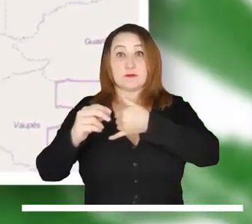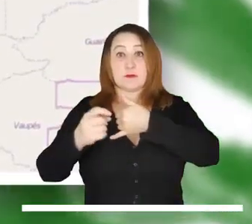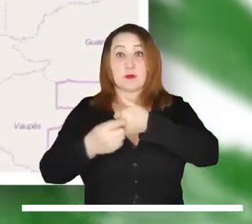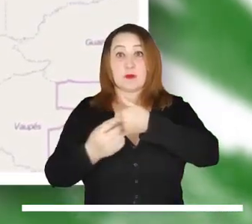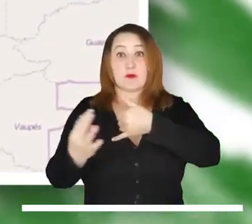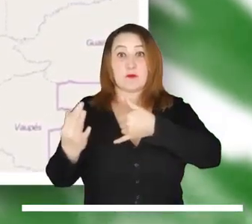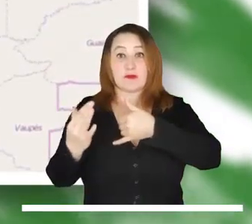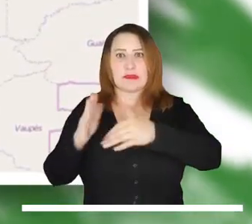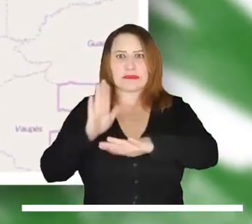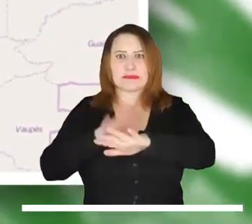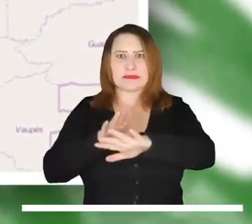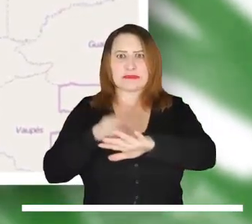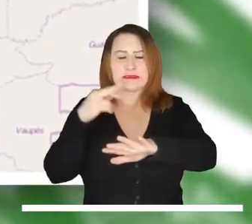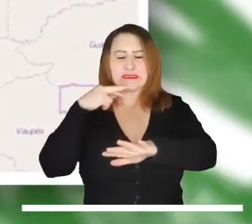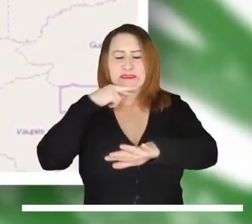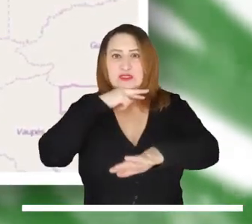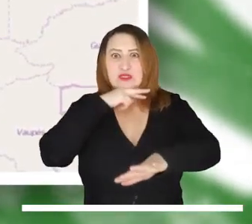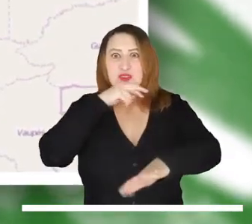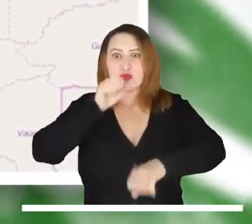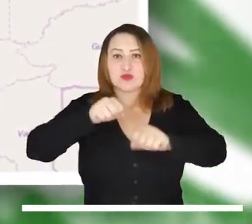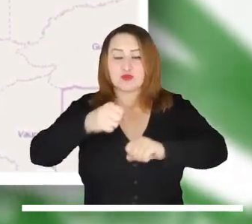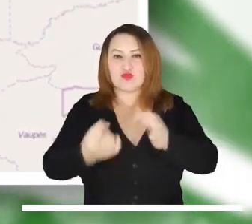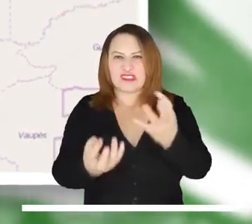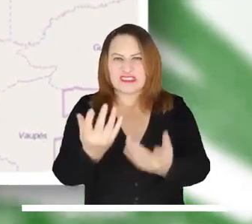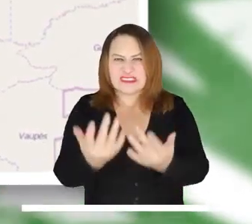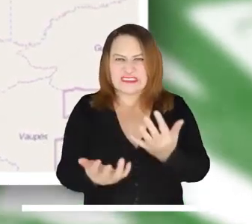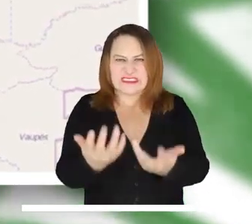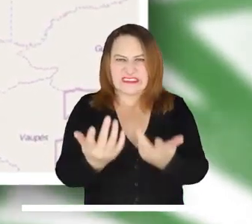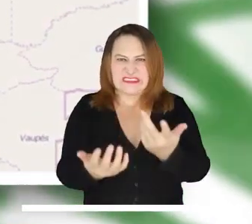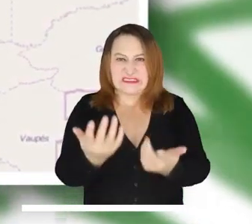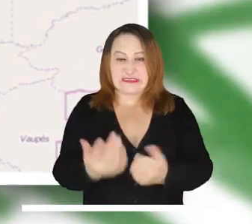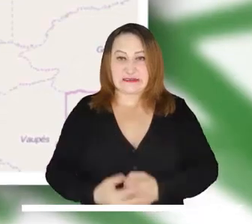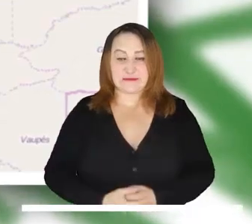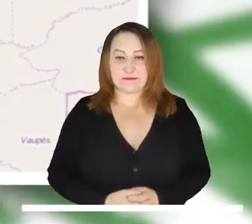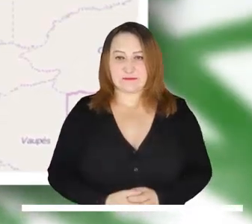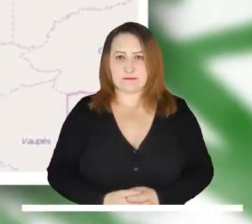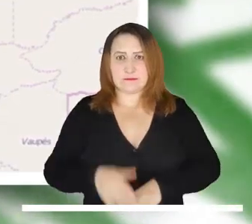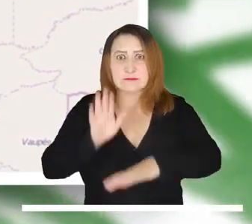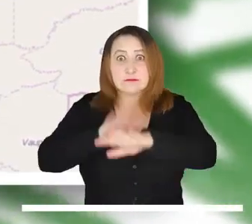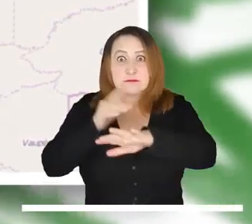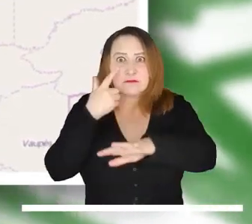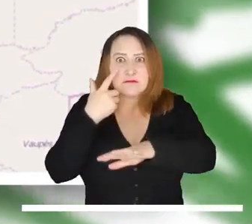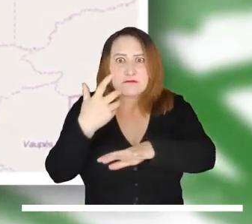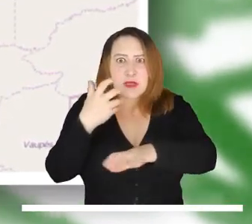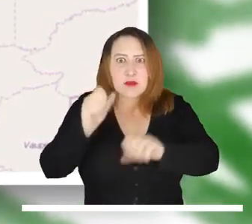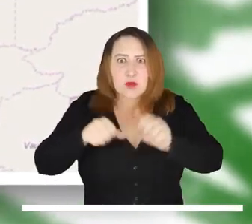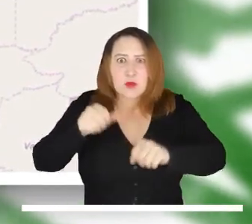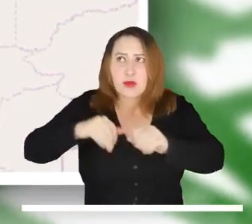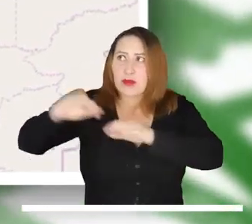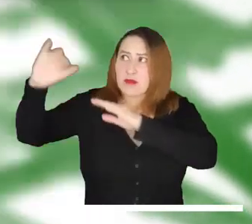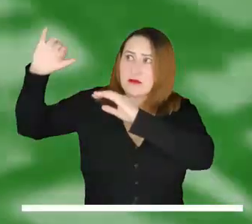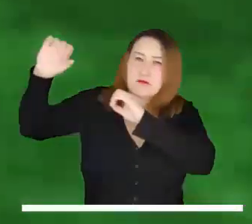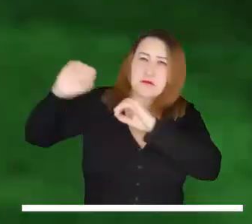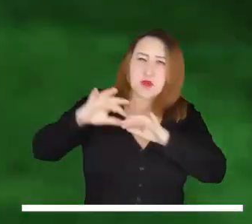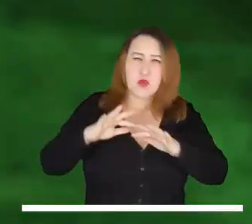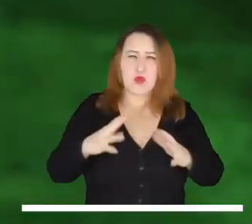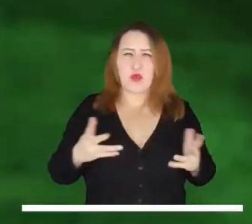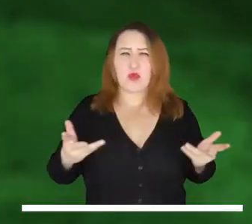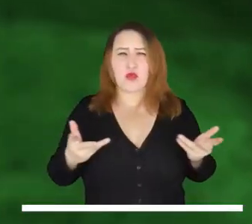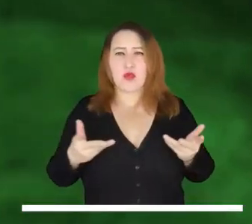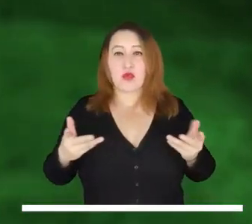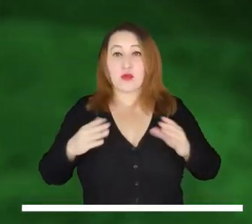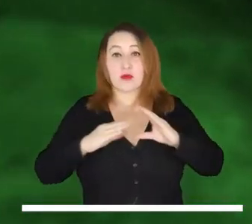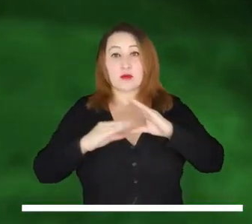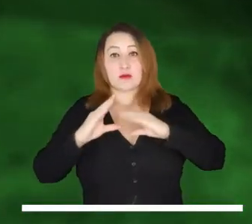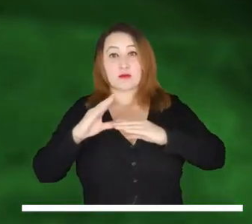En el Caribe, los Andes, la Orinoquía y Guaviare se emite alerta roja por probables incendios. Máxima